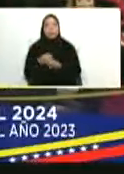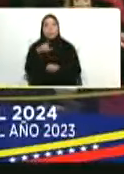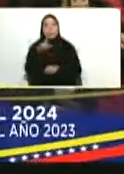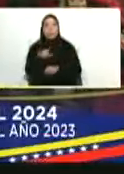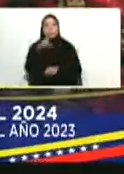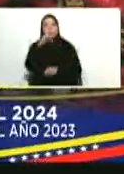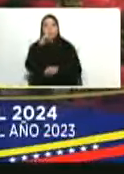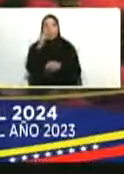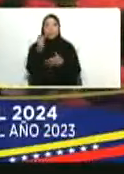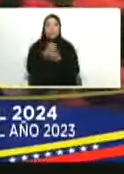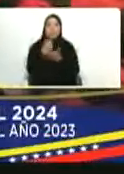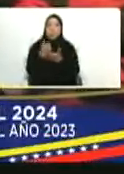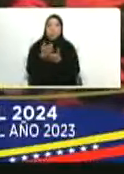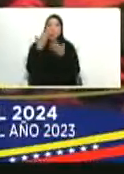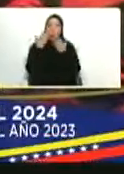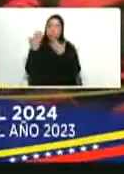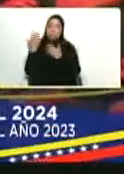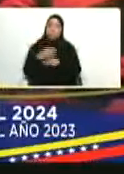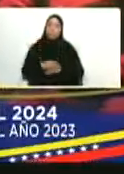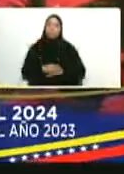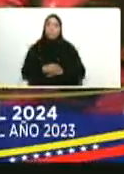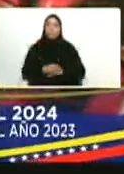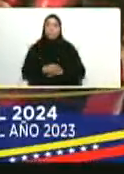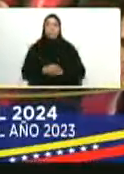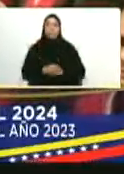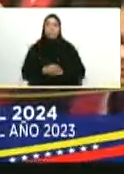sala de casación civil.